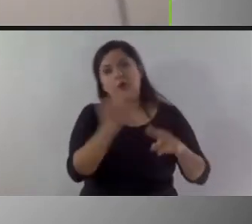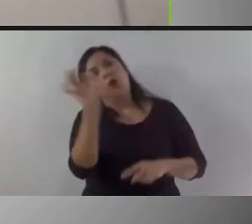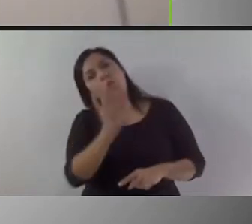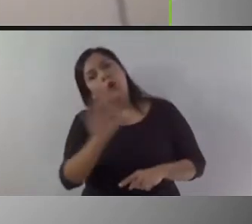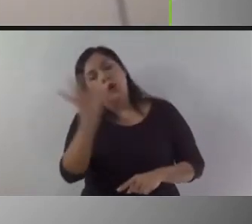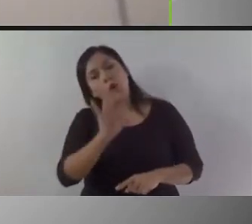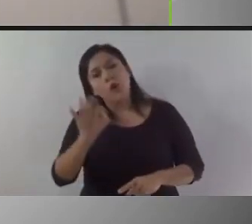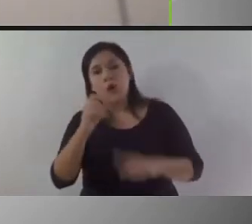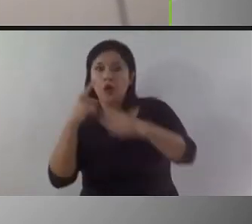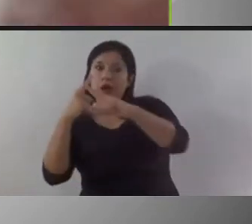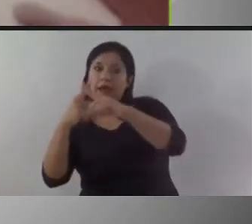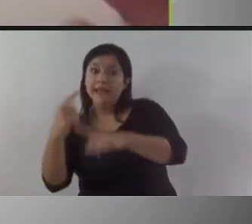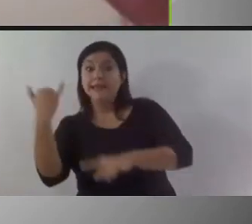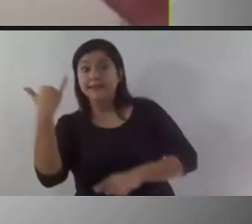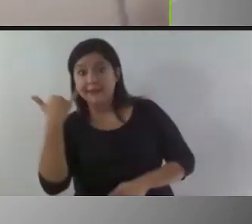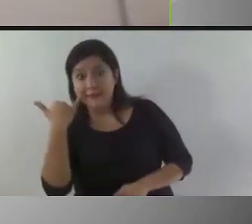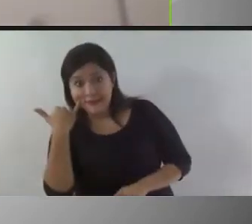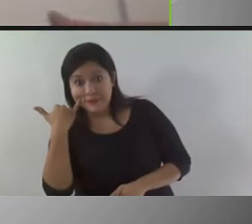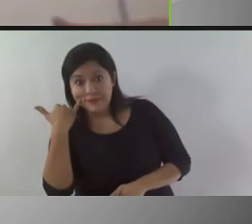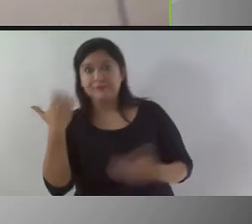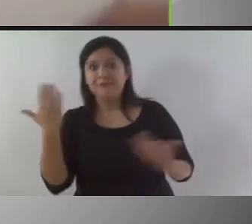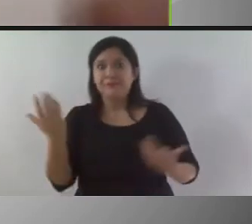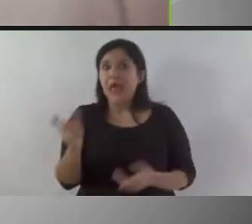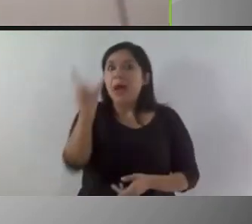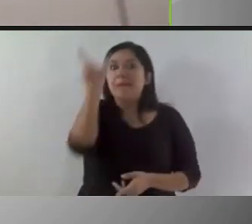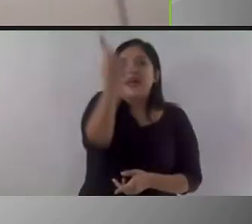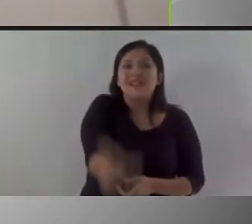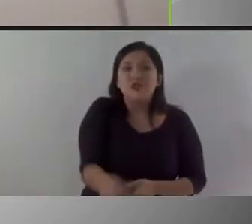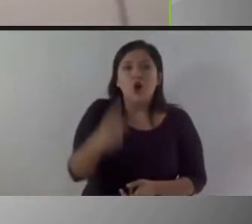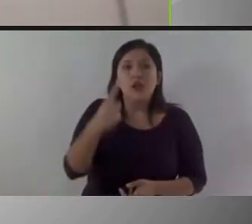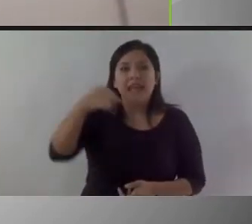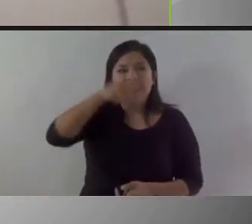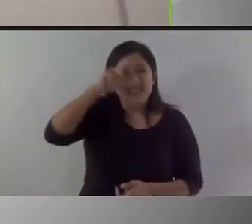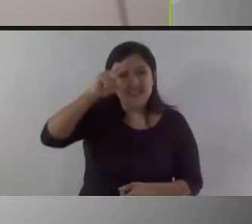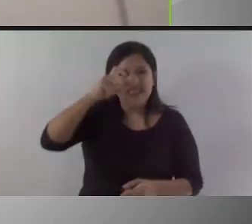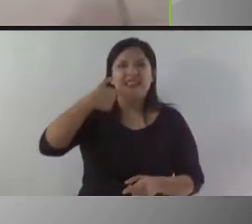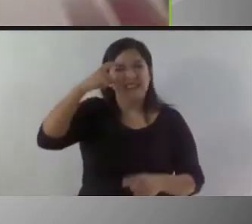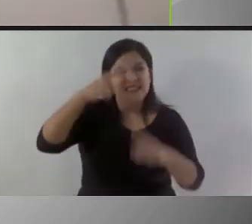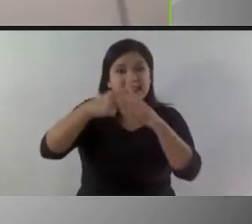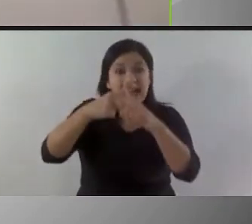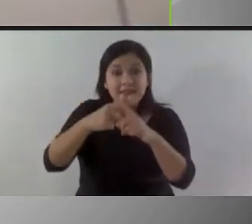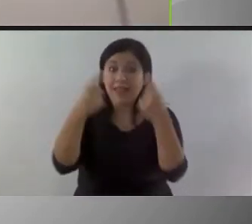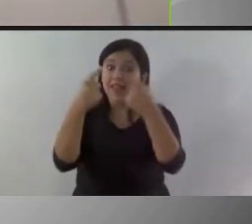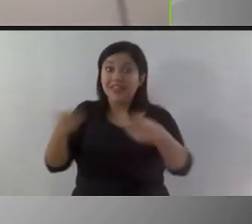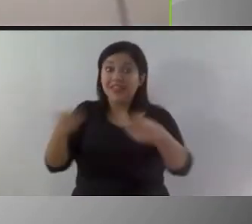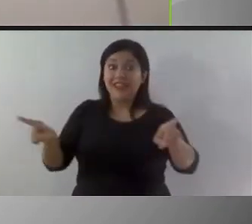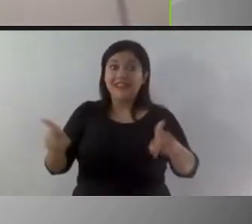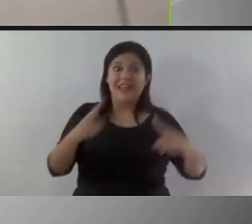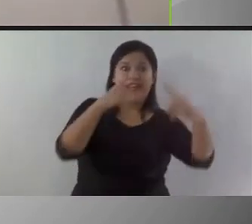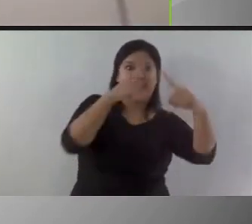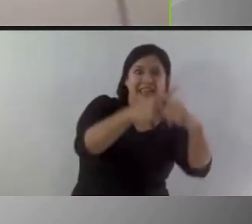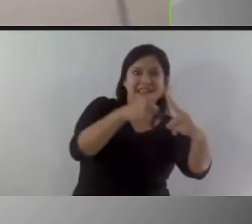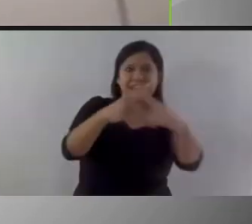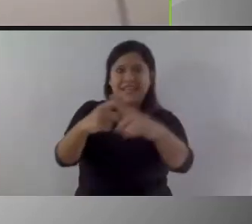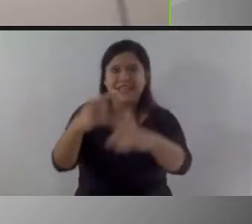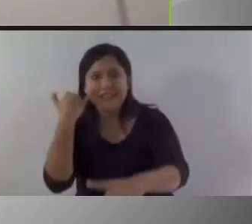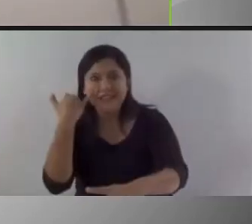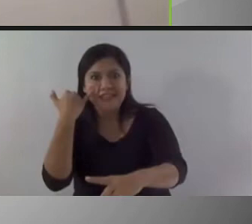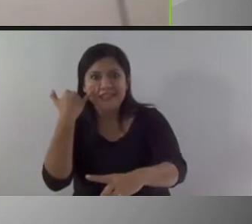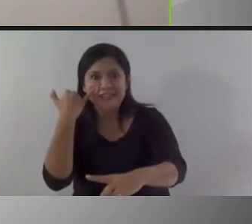cromosomas XY. Las personas intersex podemos tener otros cromosomas, como XXY.